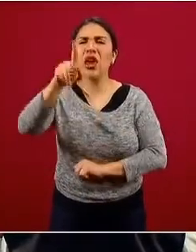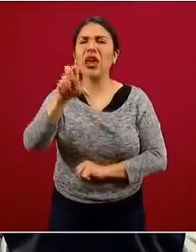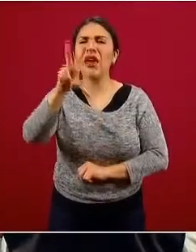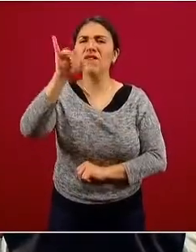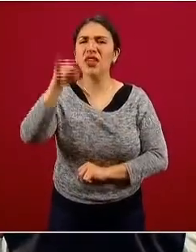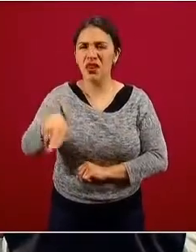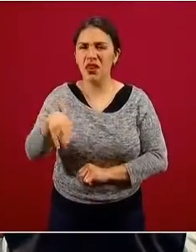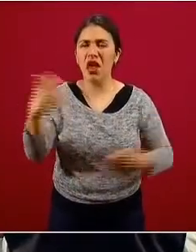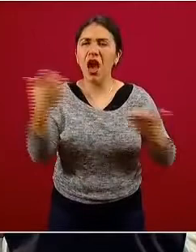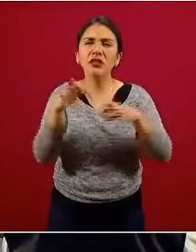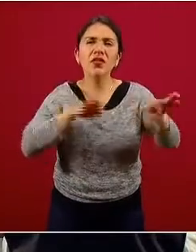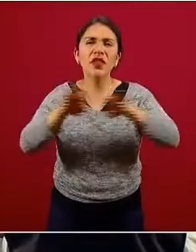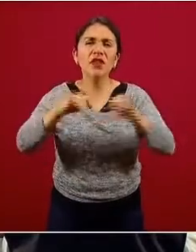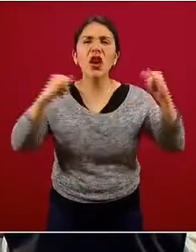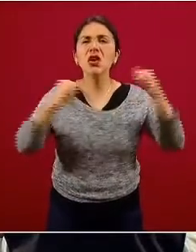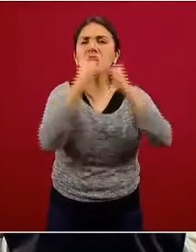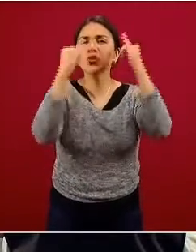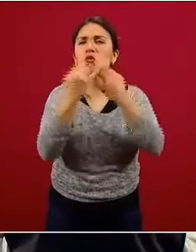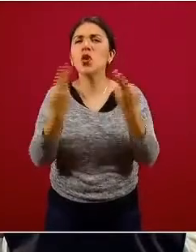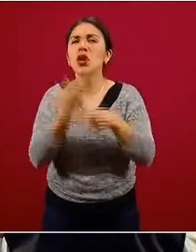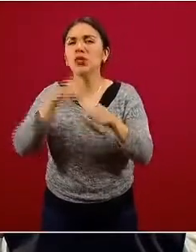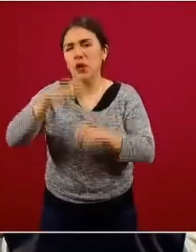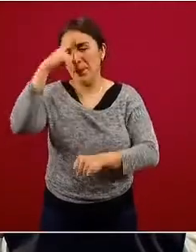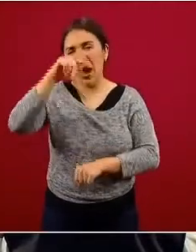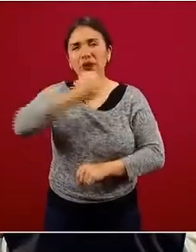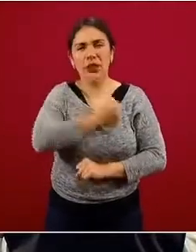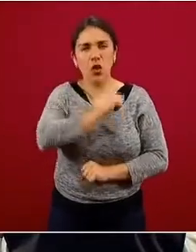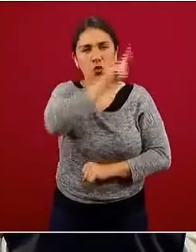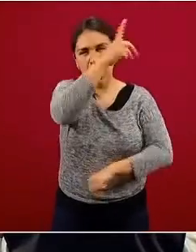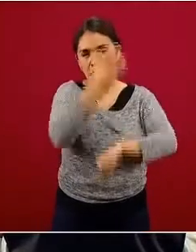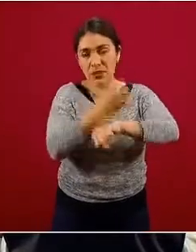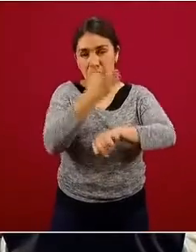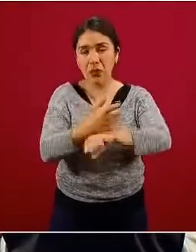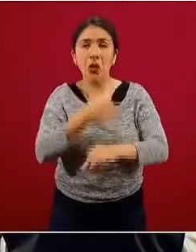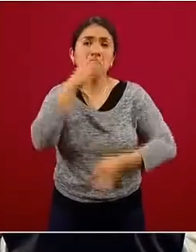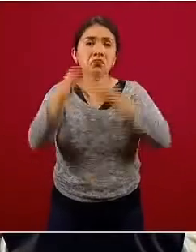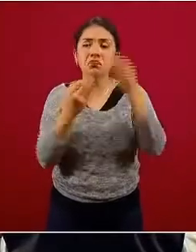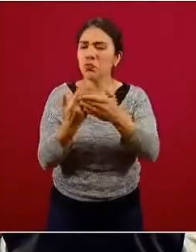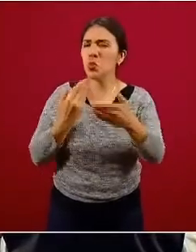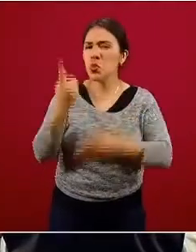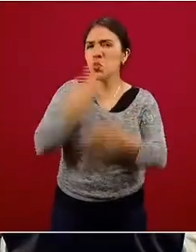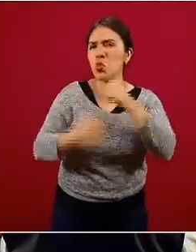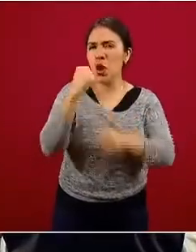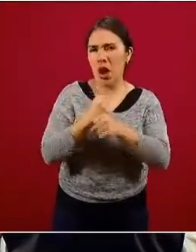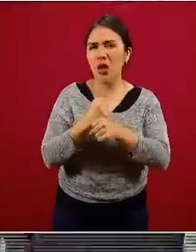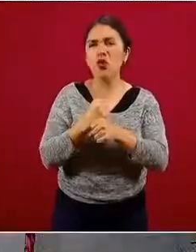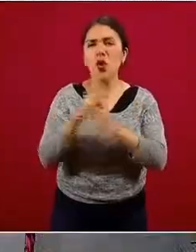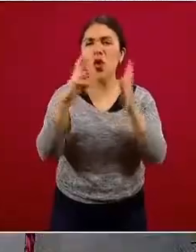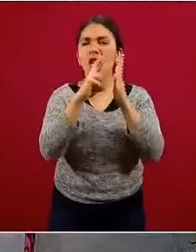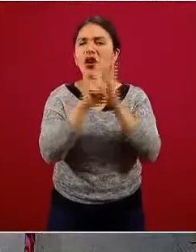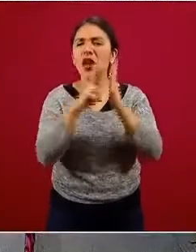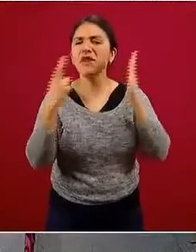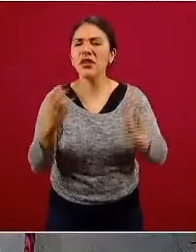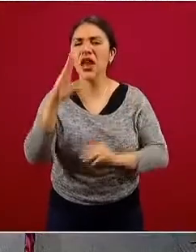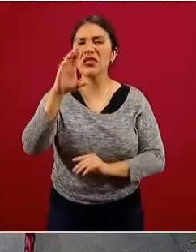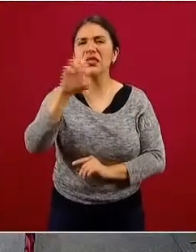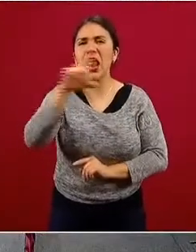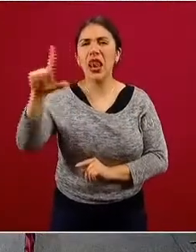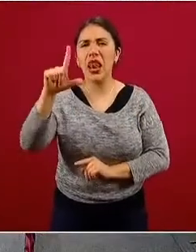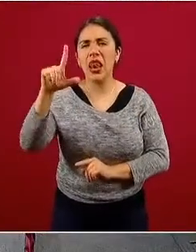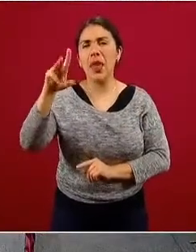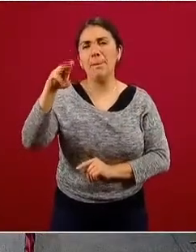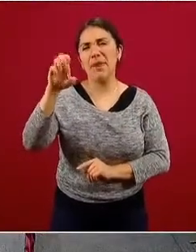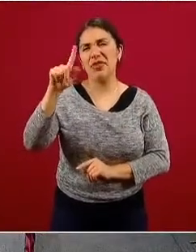Hall, que trabaja en los Institutos Nacionales de Salud de Estados Unidos. Lo publicó el año pasado en la revista Cell Metabolism